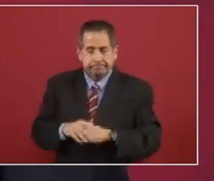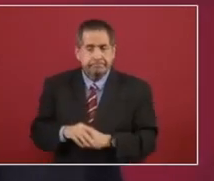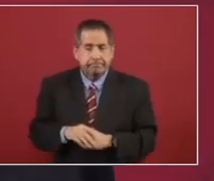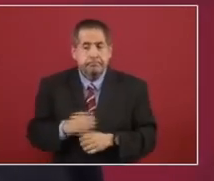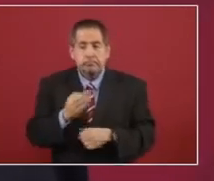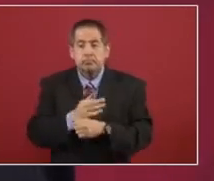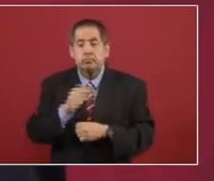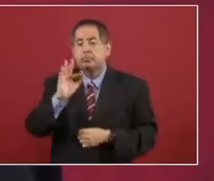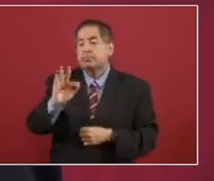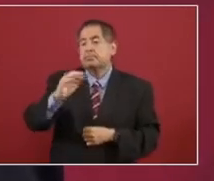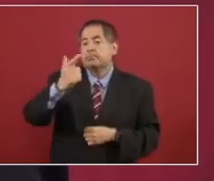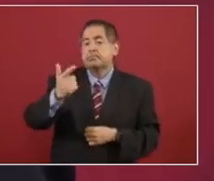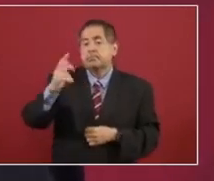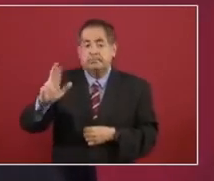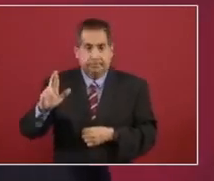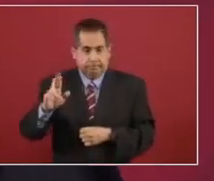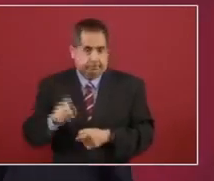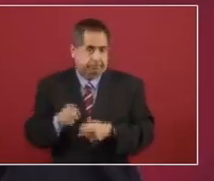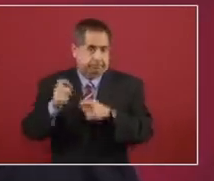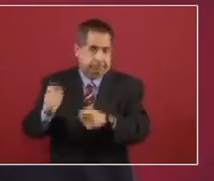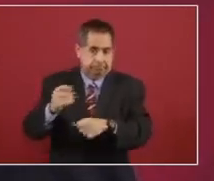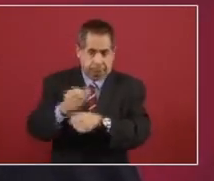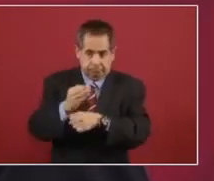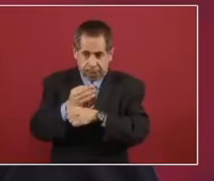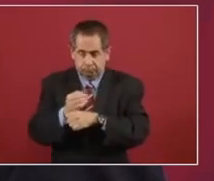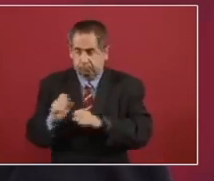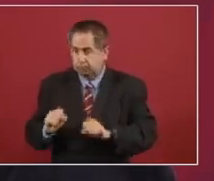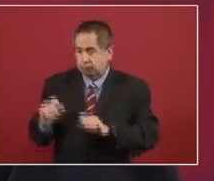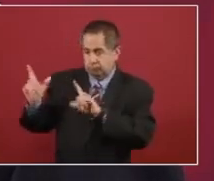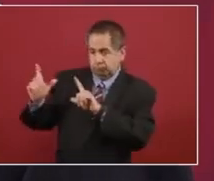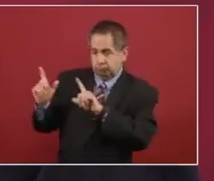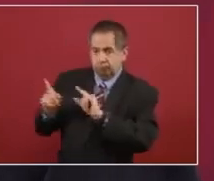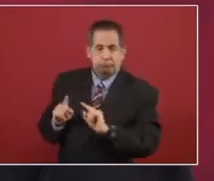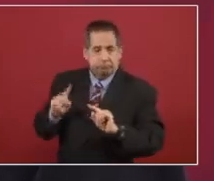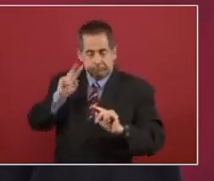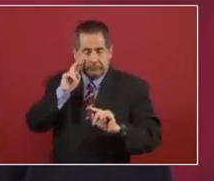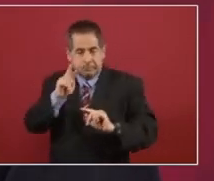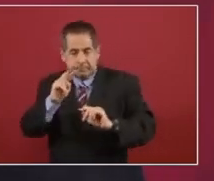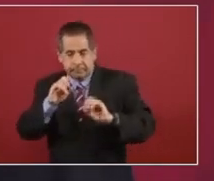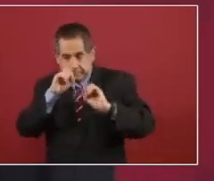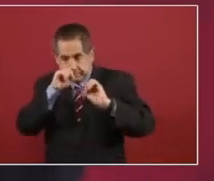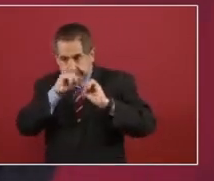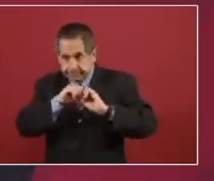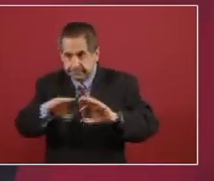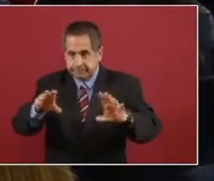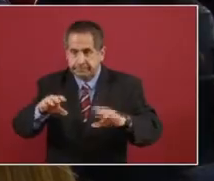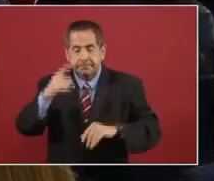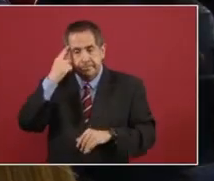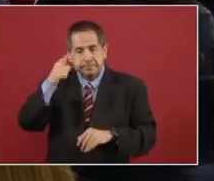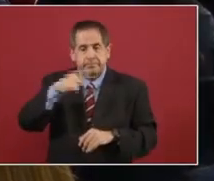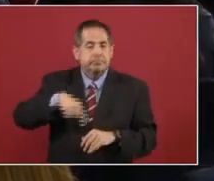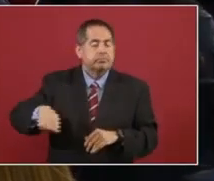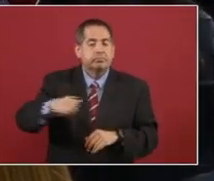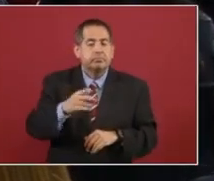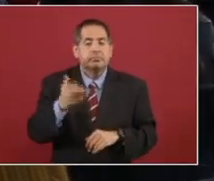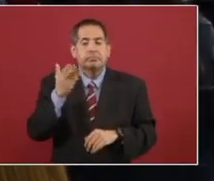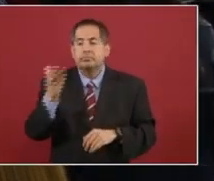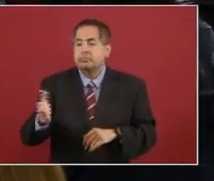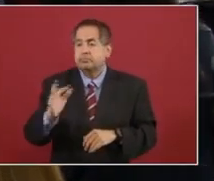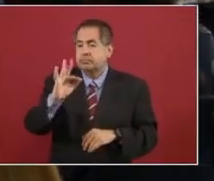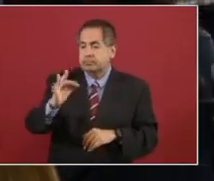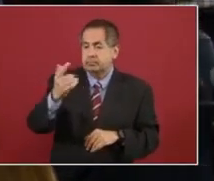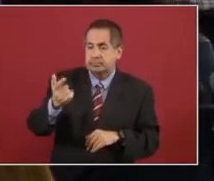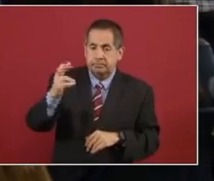en la Fiscalía General. Las vamos a dar a conocer aquí para pedir a